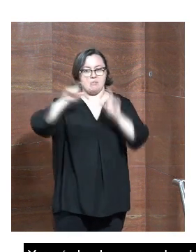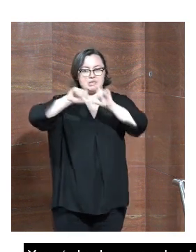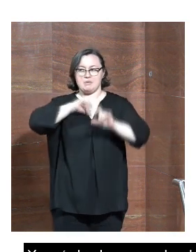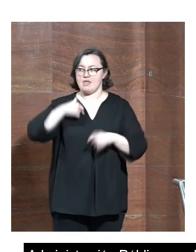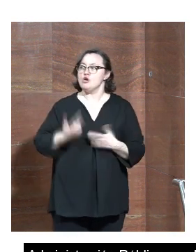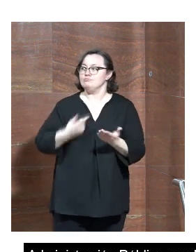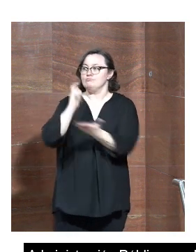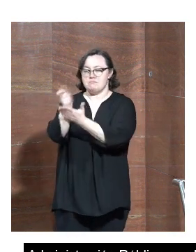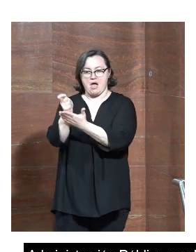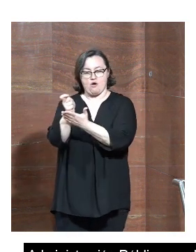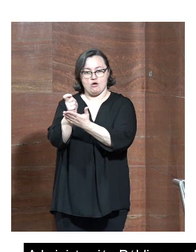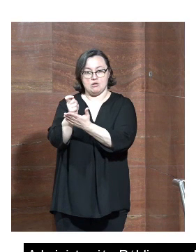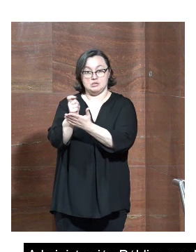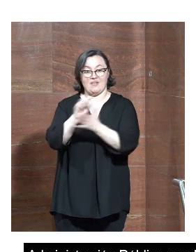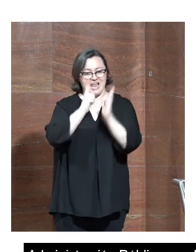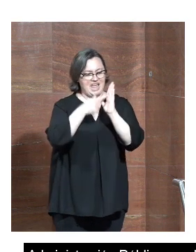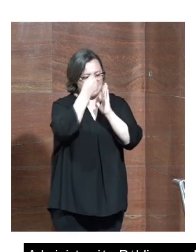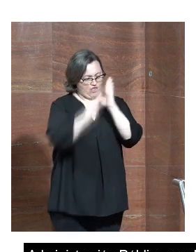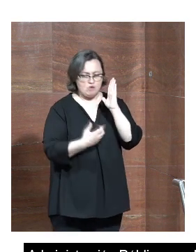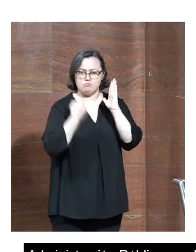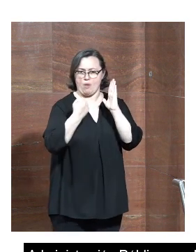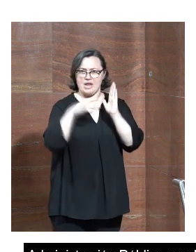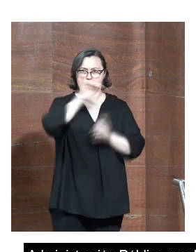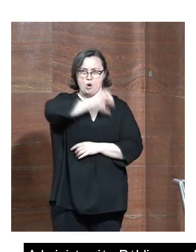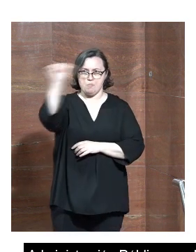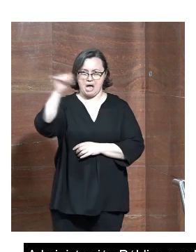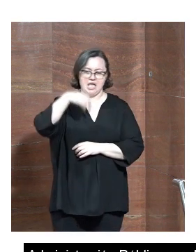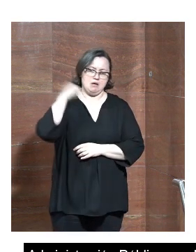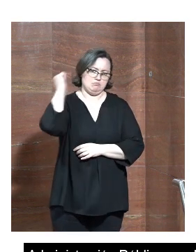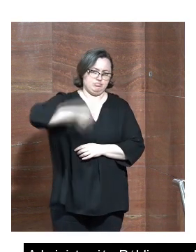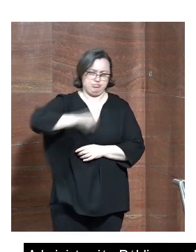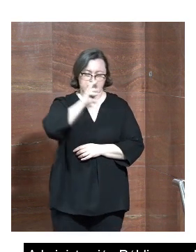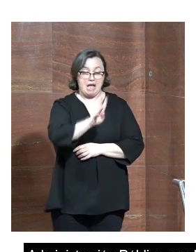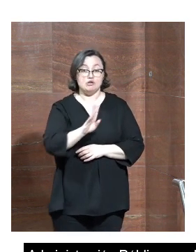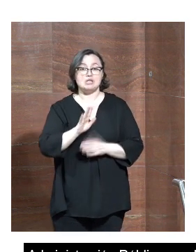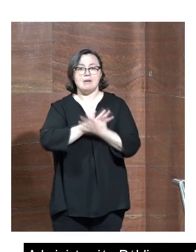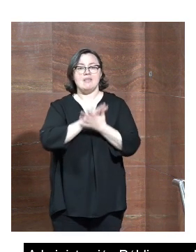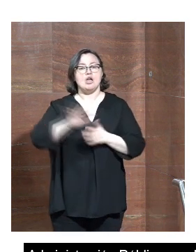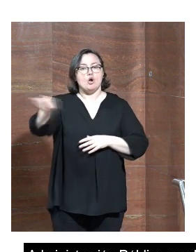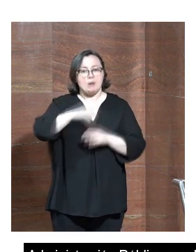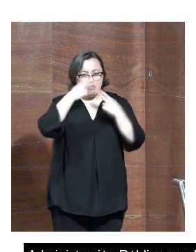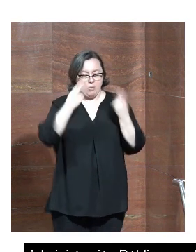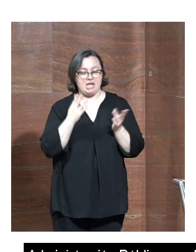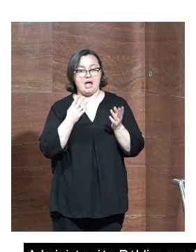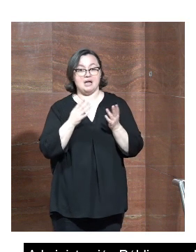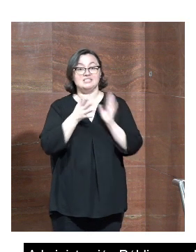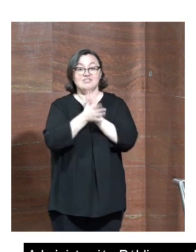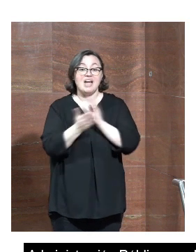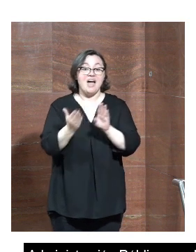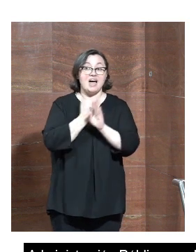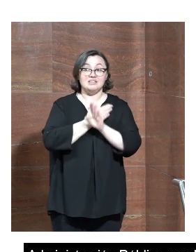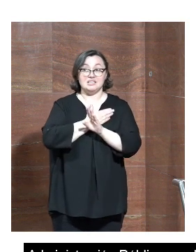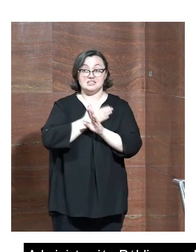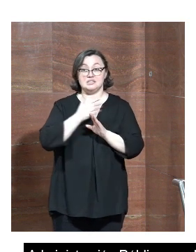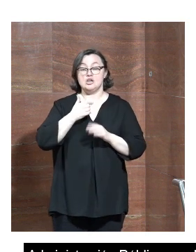¿no? Bueno, pues ya hay una legislación muy potente en Europa desde hace unos cuantos años en torno a eso, que requiere de que todo lo